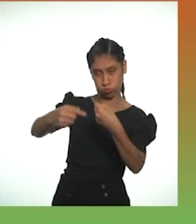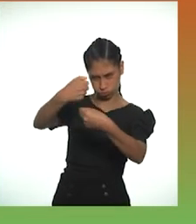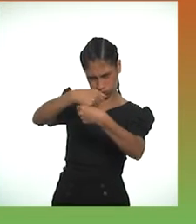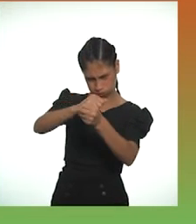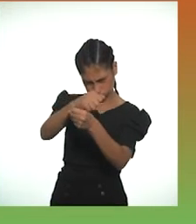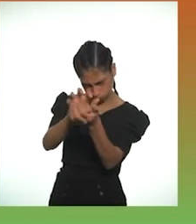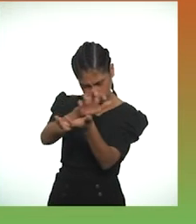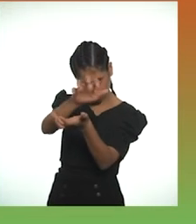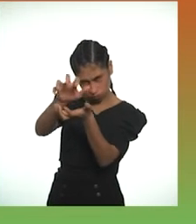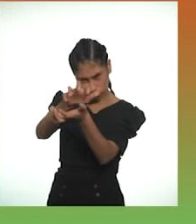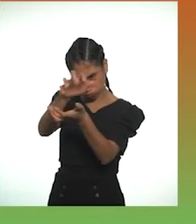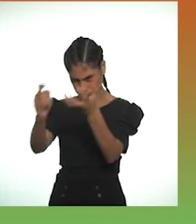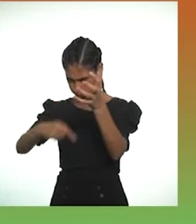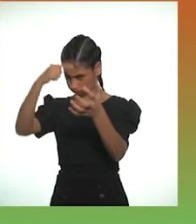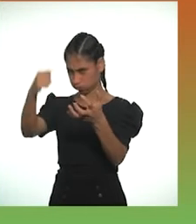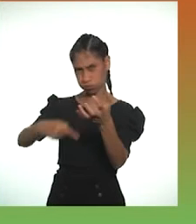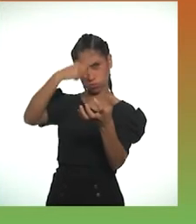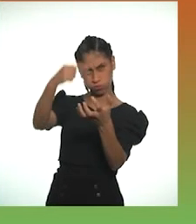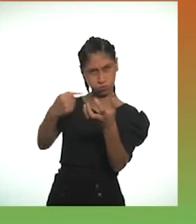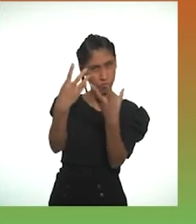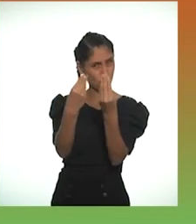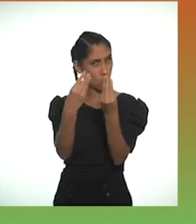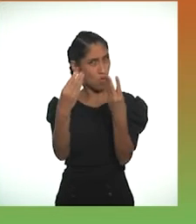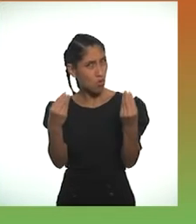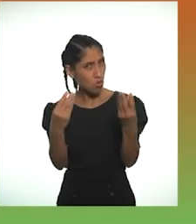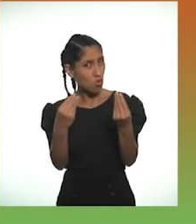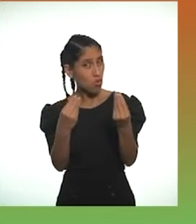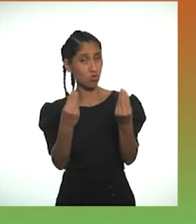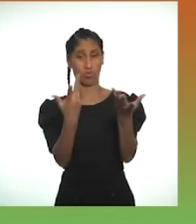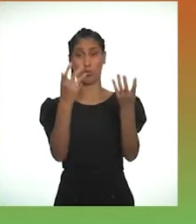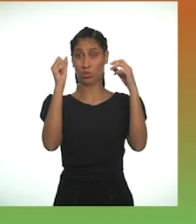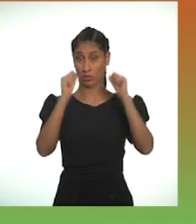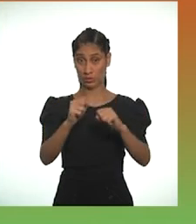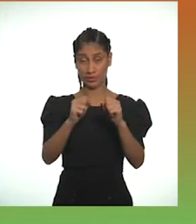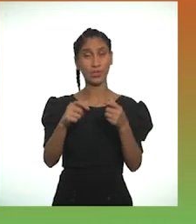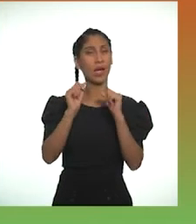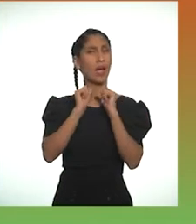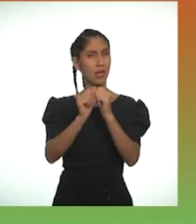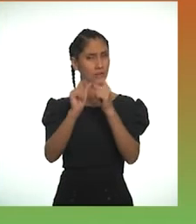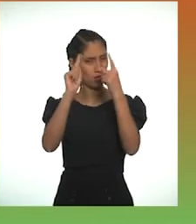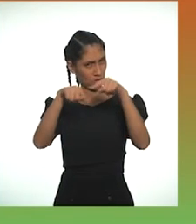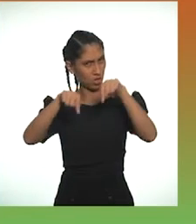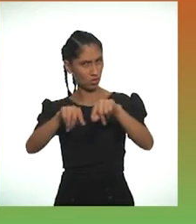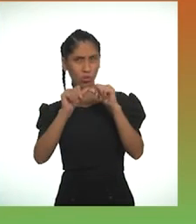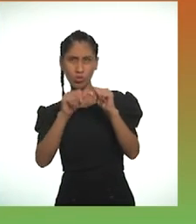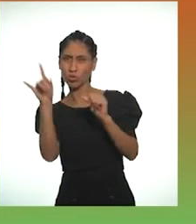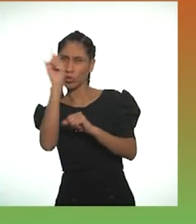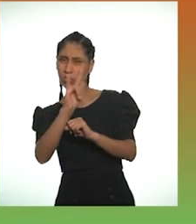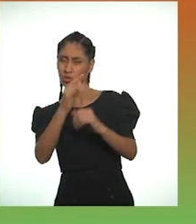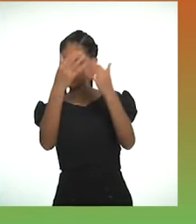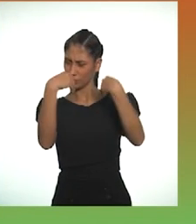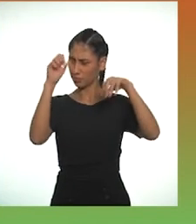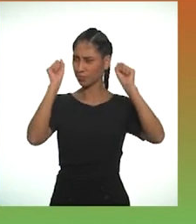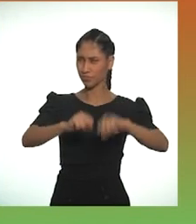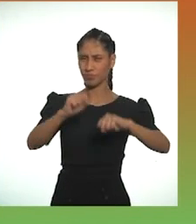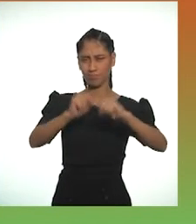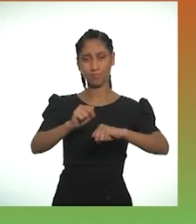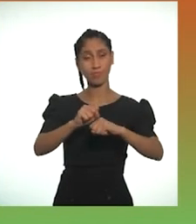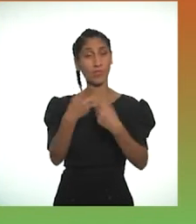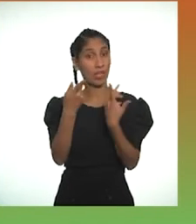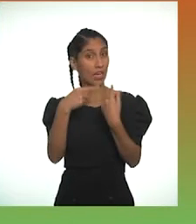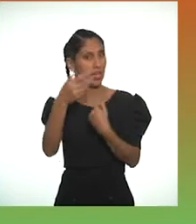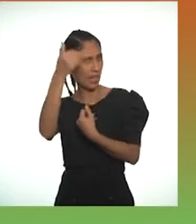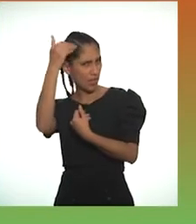de revolución industrial, me imagino que el caucho debe haber sido muy valioso para la industria automotriz. Así es. En